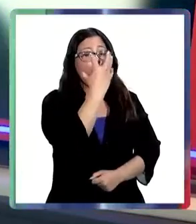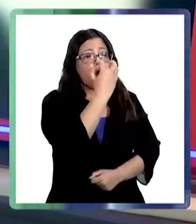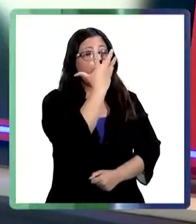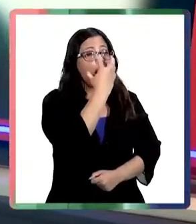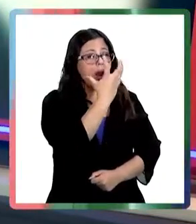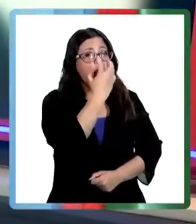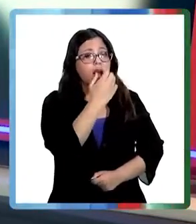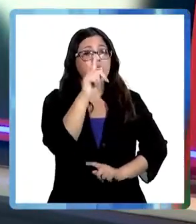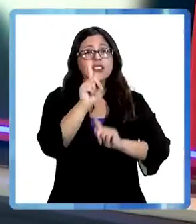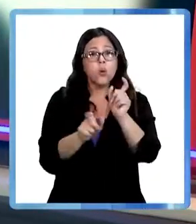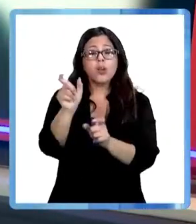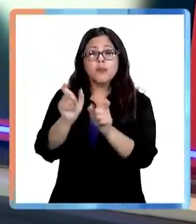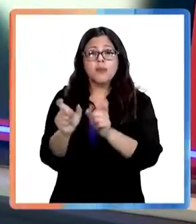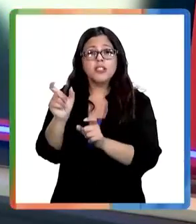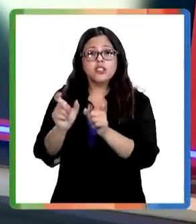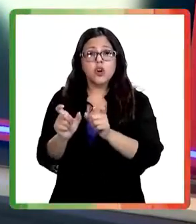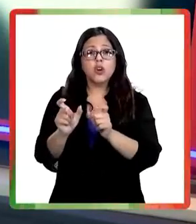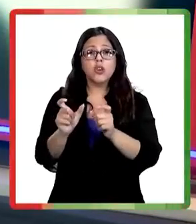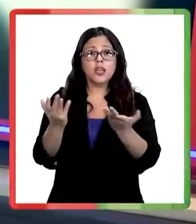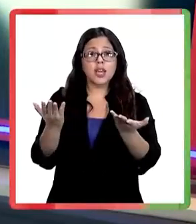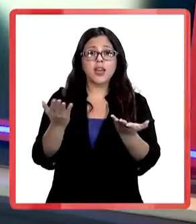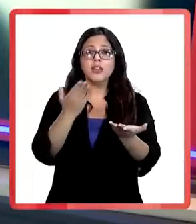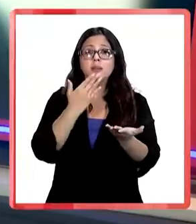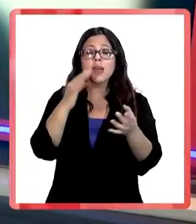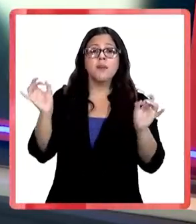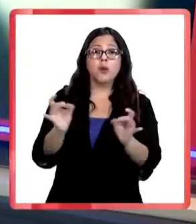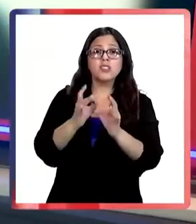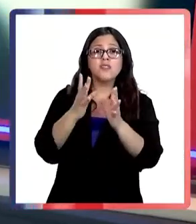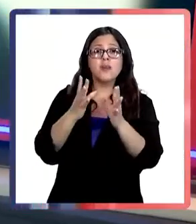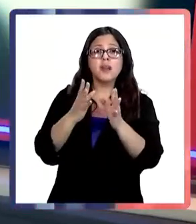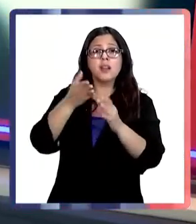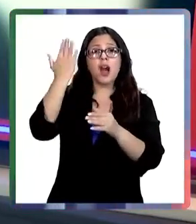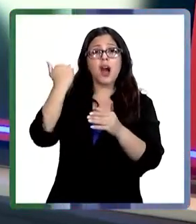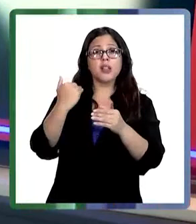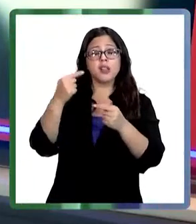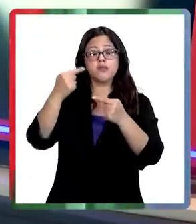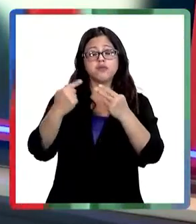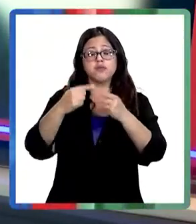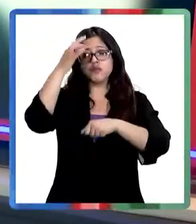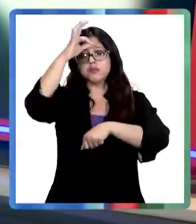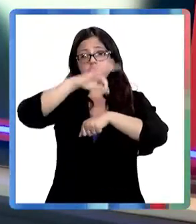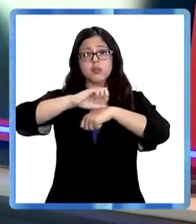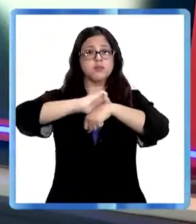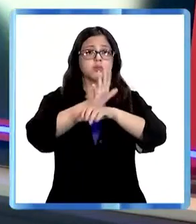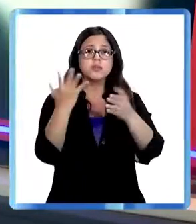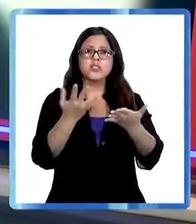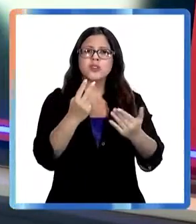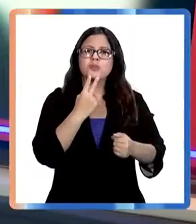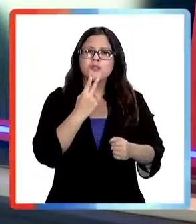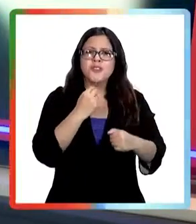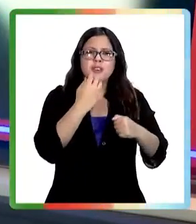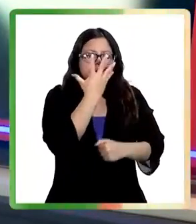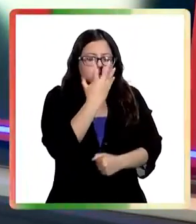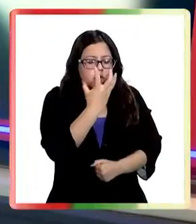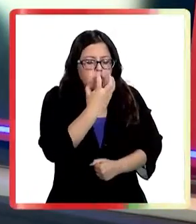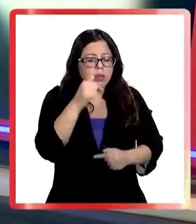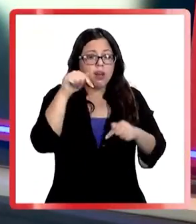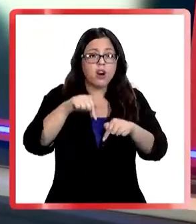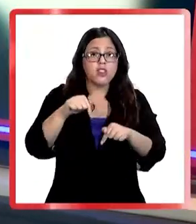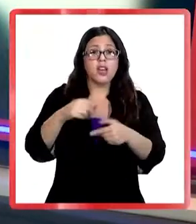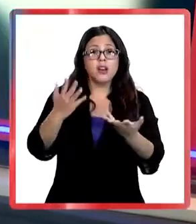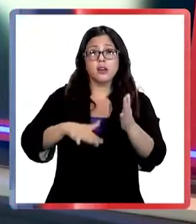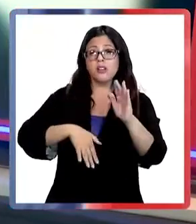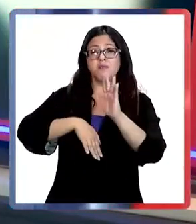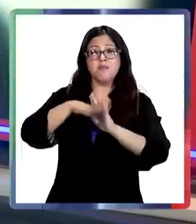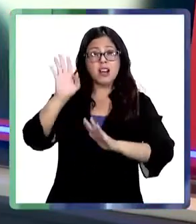alergia. Y aquellas personas que, siendo alérgicas, encima tuvieron algún cuadro o varias infecciones de COVID-19, ¿cómo viven las alergias hoy? ¿Con